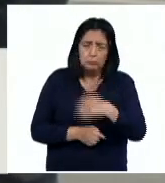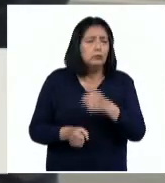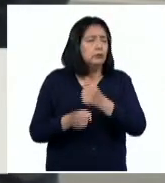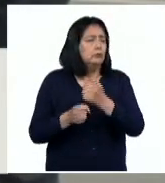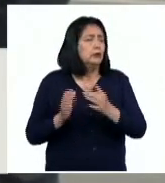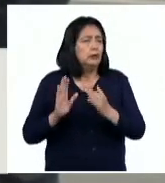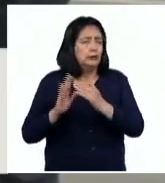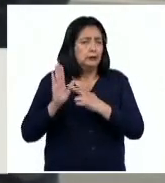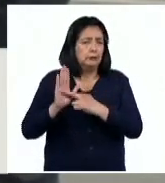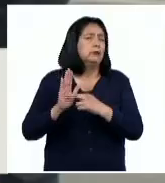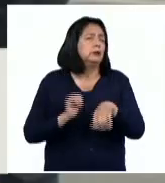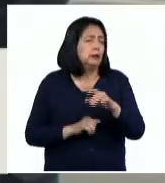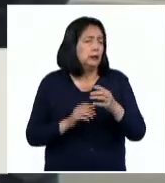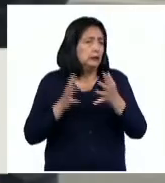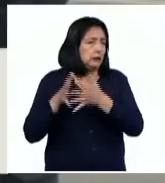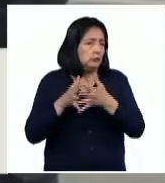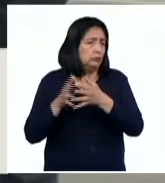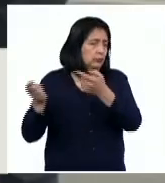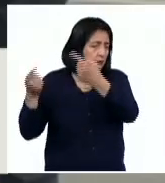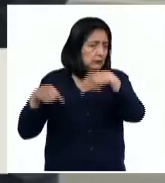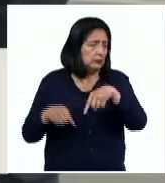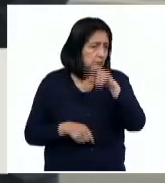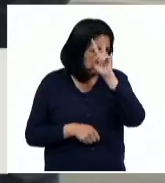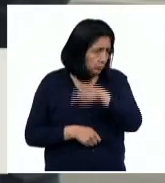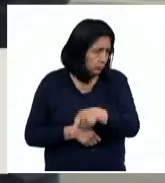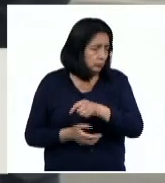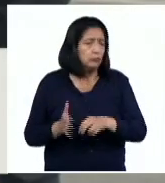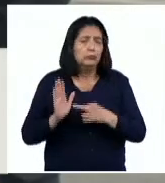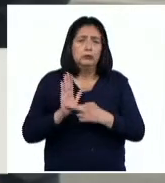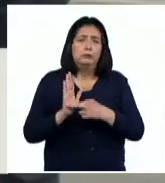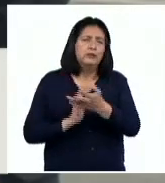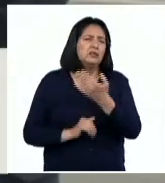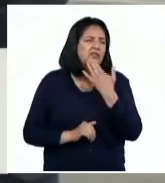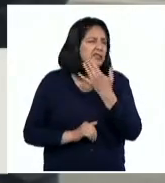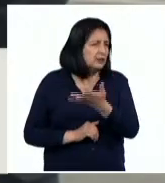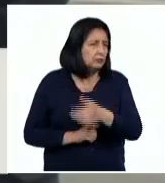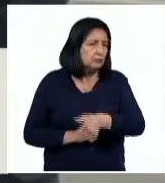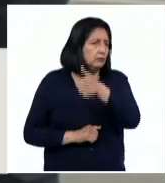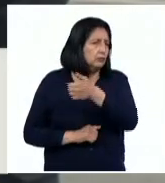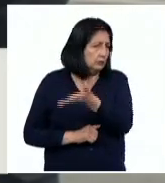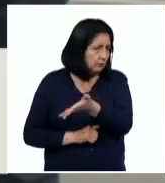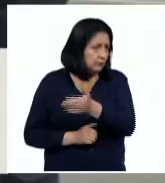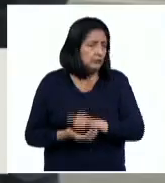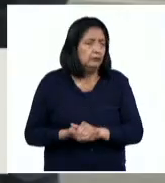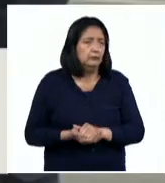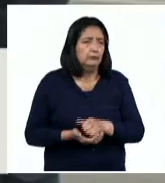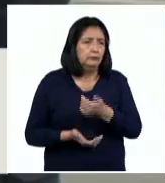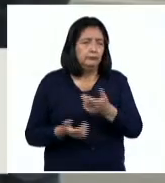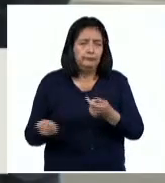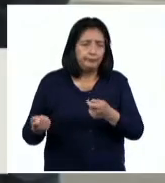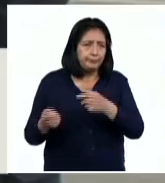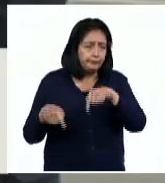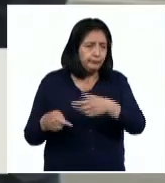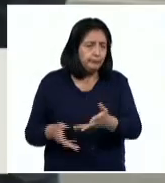funcionarios de la Embajada de Estados Unidos aquí en el Perú, representado por su jefe de negocios